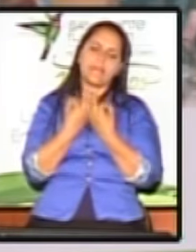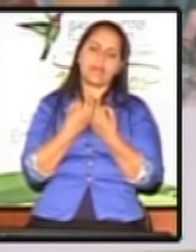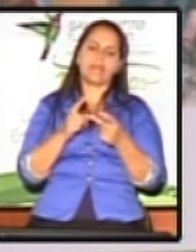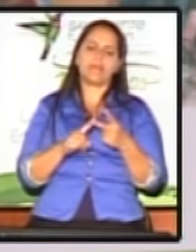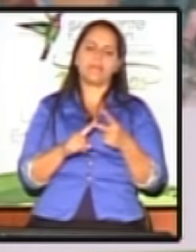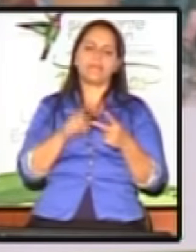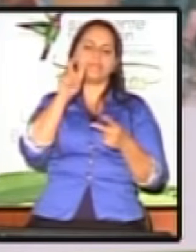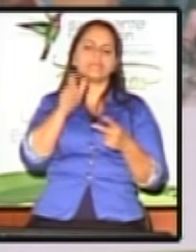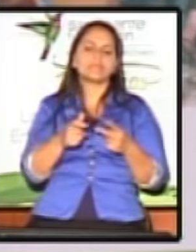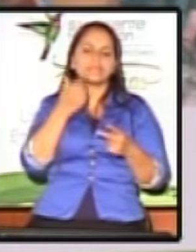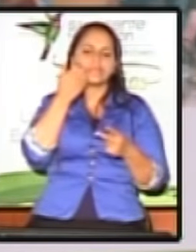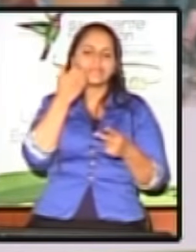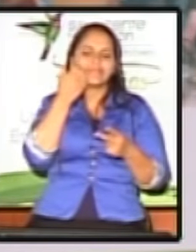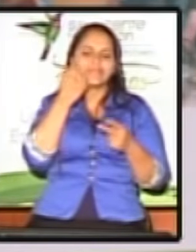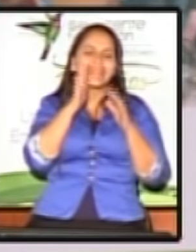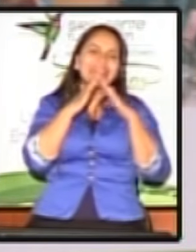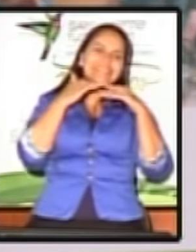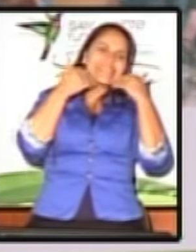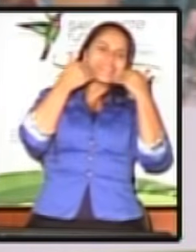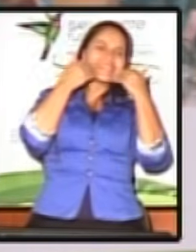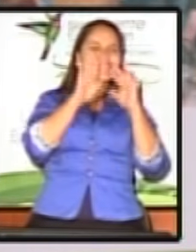paciente, y aquí no veo sino sonrisas,